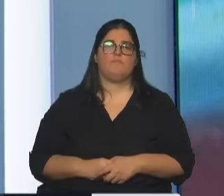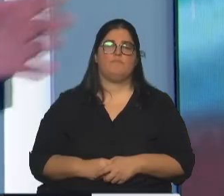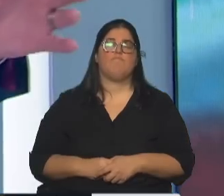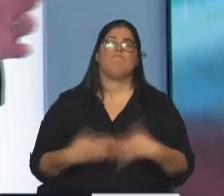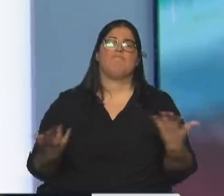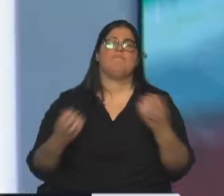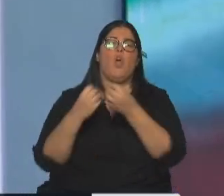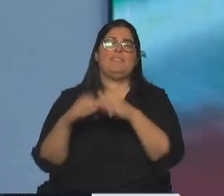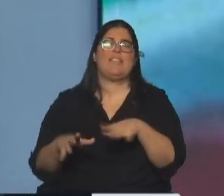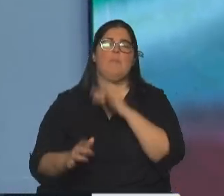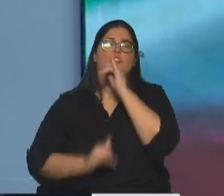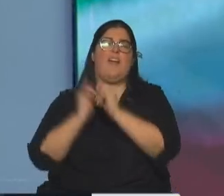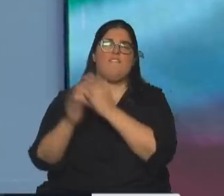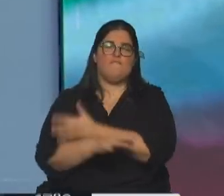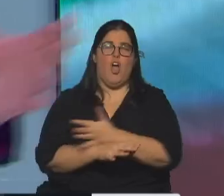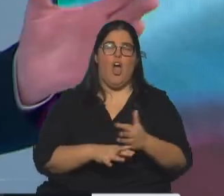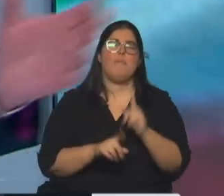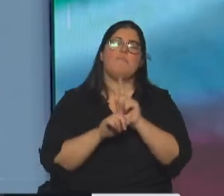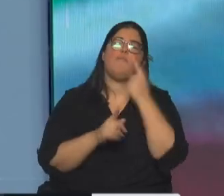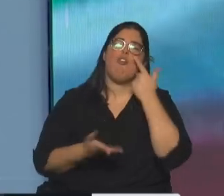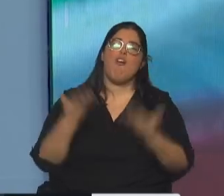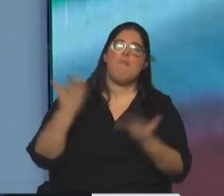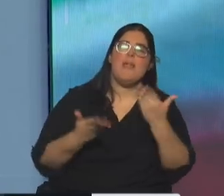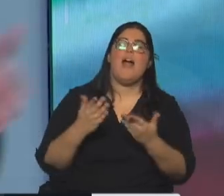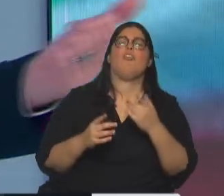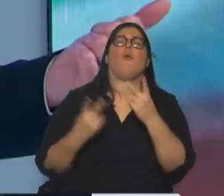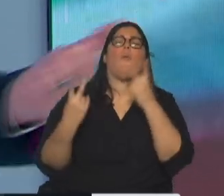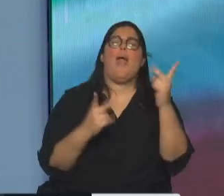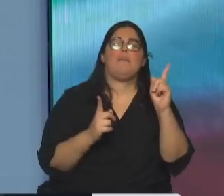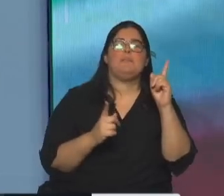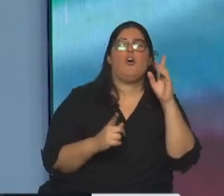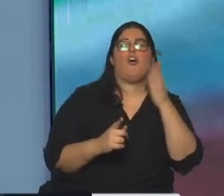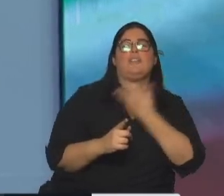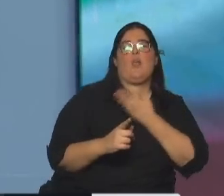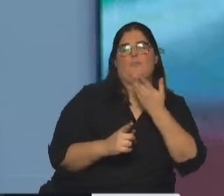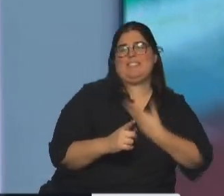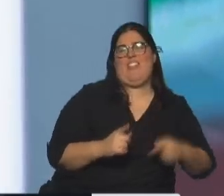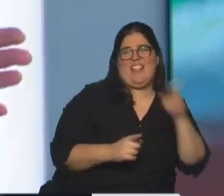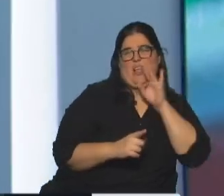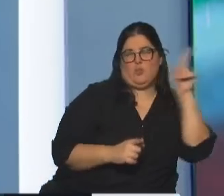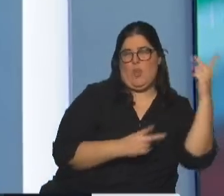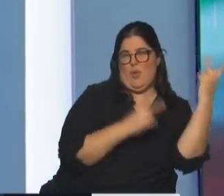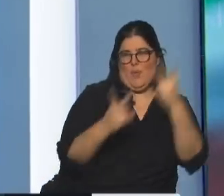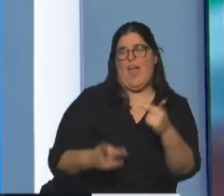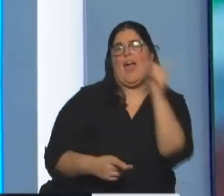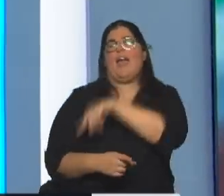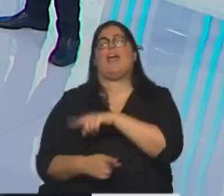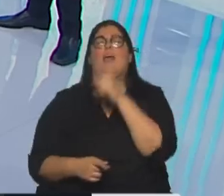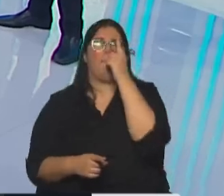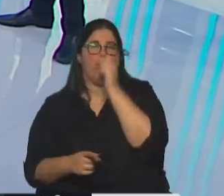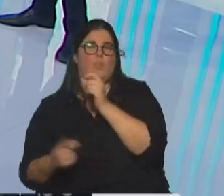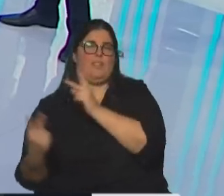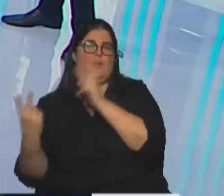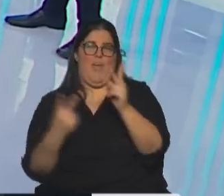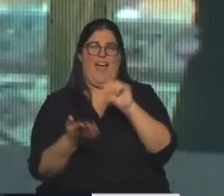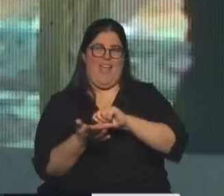Bien, comenzamos este informe trazando un paralelismo entre lo que fue el viaje del presidente de los Estados Unidos a Medio Oriente y el viaje de Vladimir Putin a Irán. Alejandra, a ver,